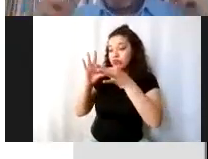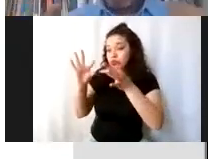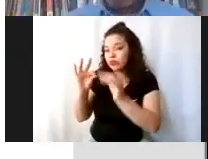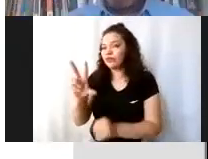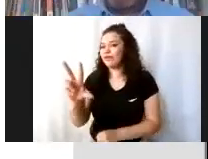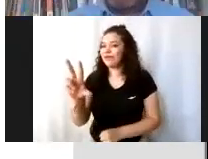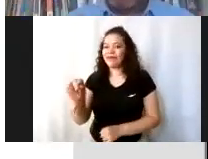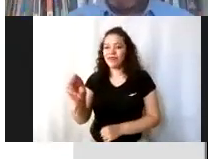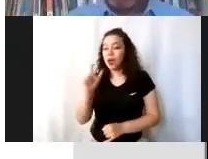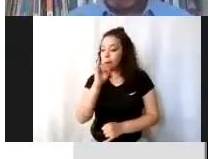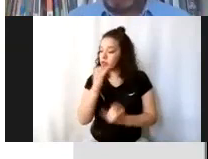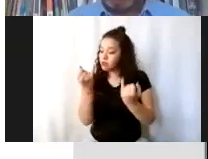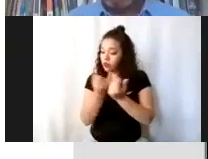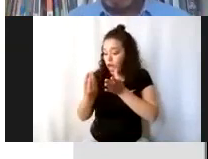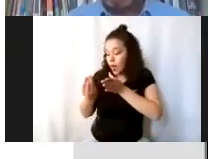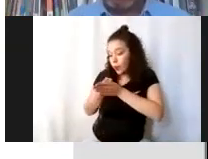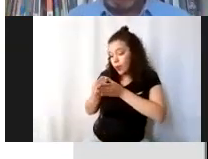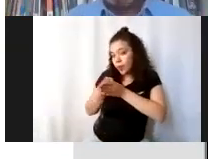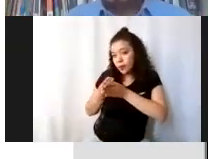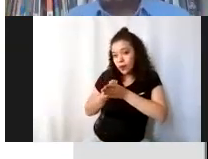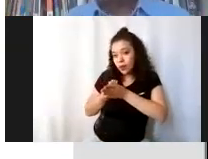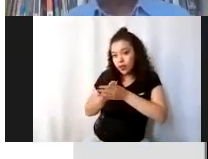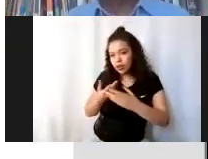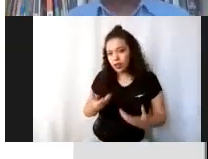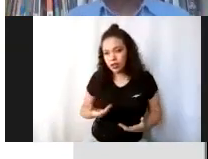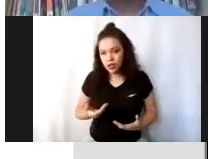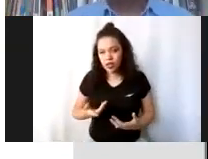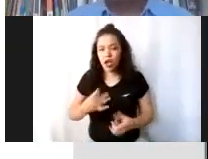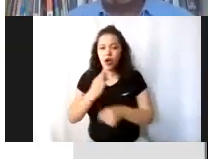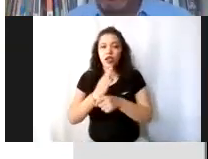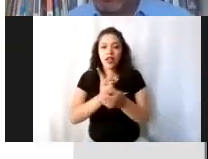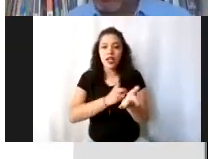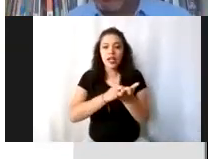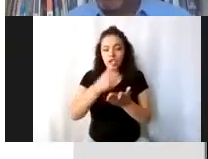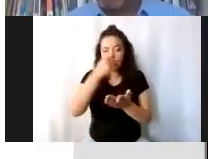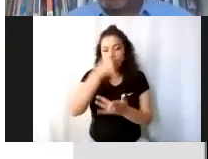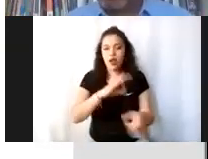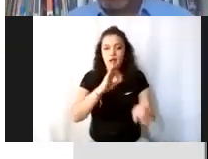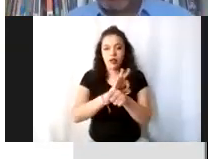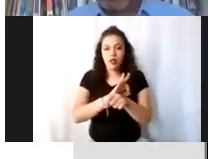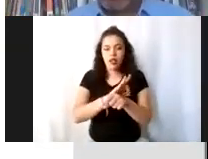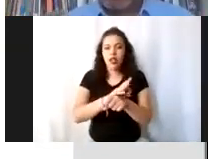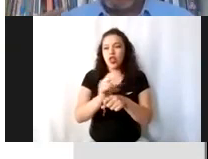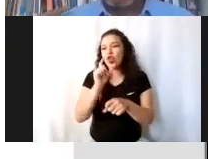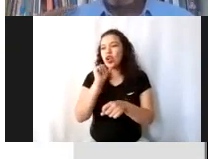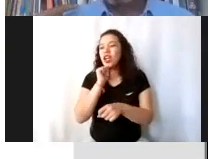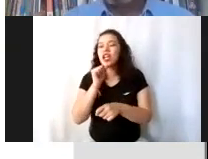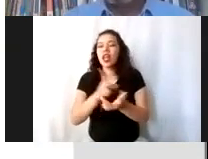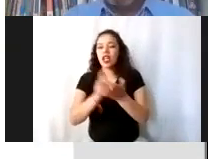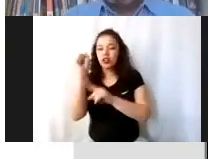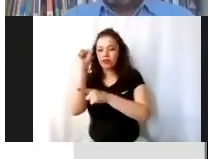este momento del derecho a la protección de datos, no tanto así del derecho al aborto. En este